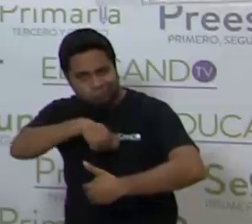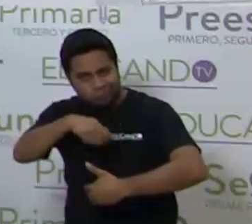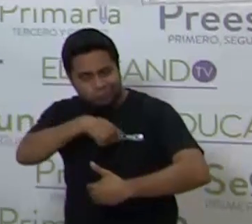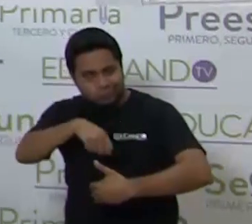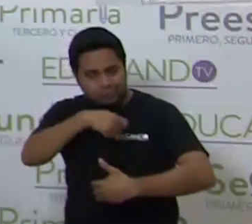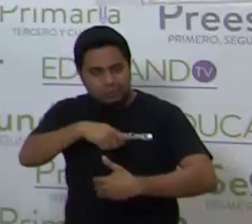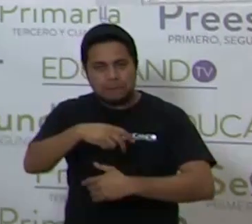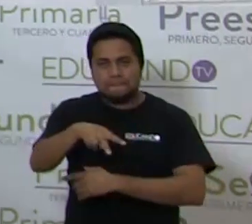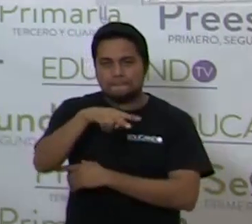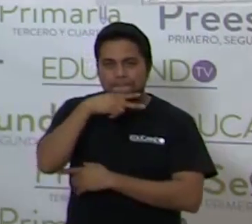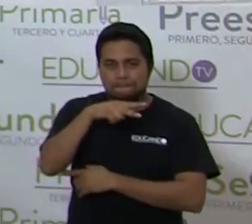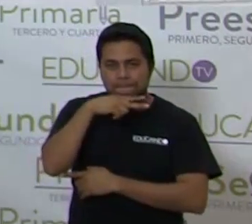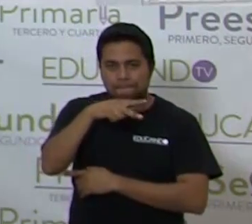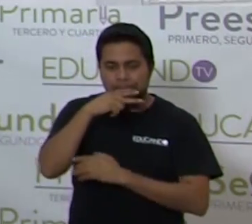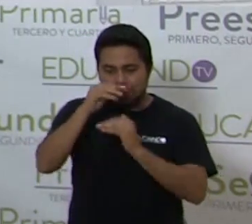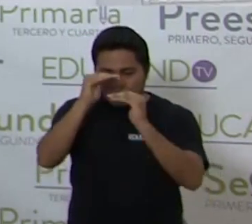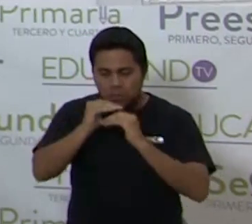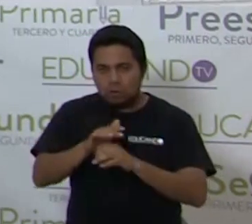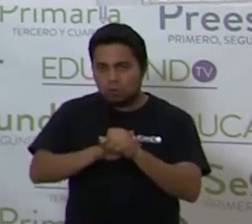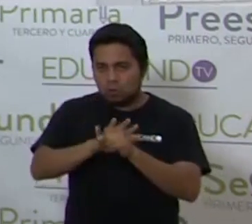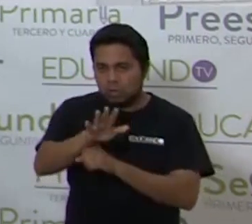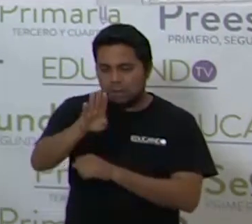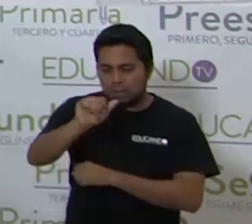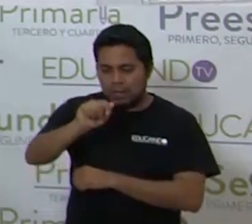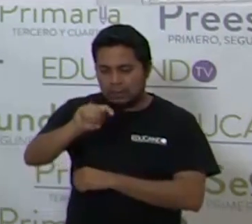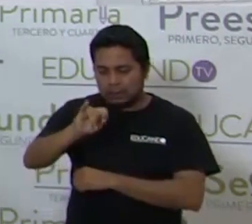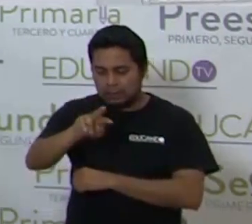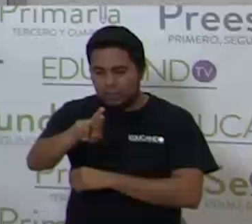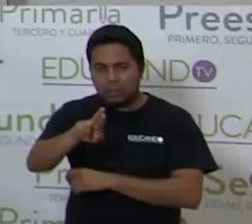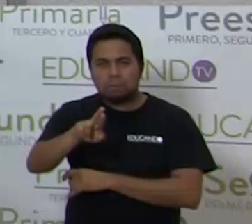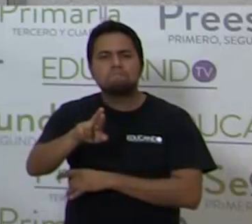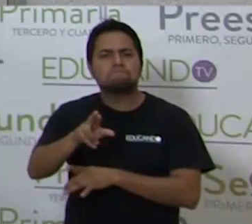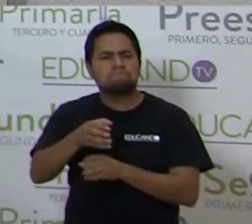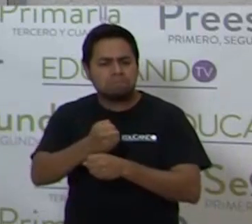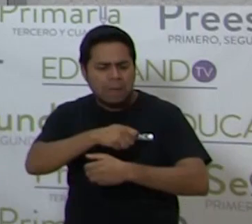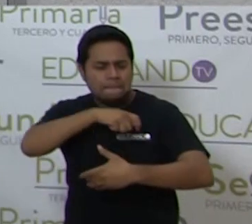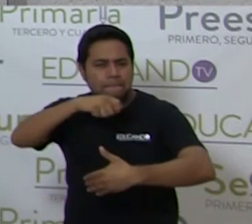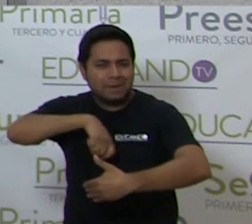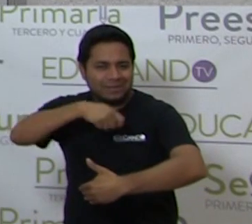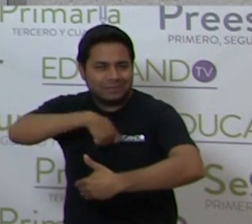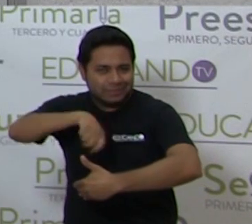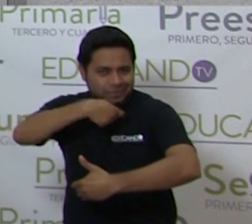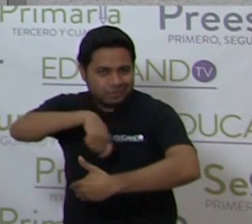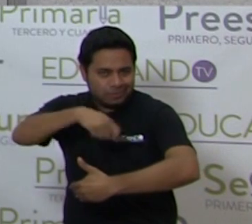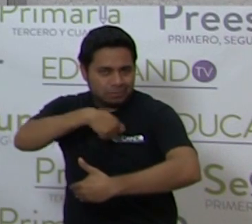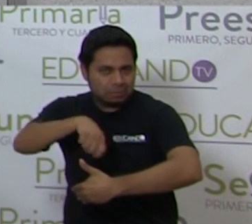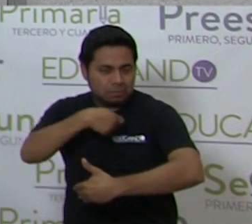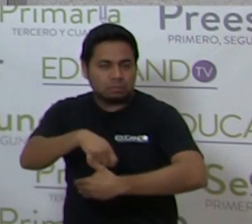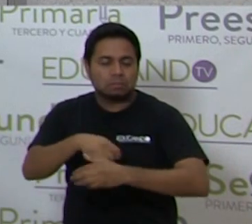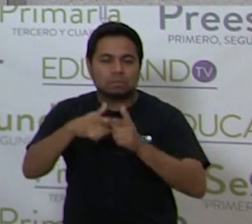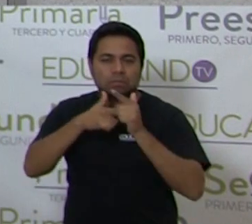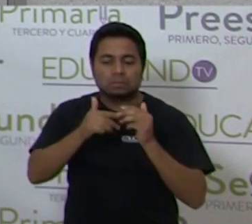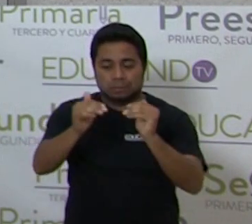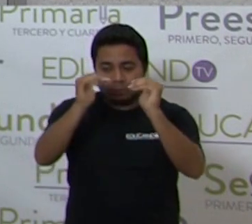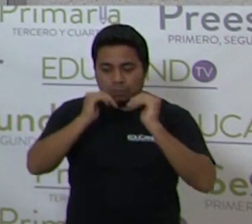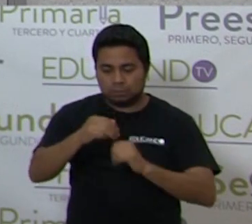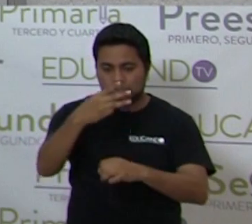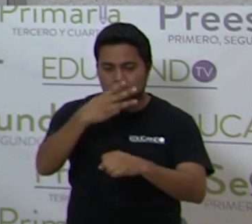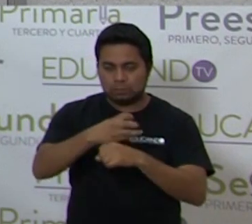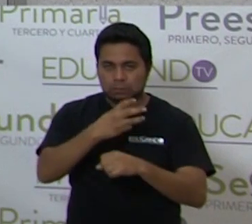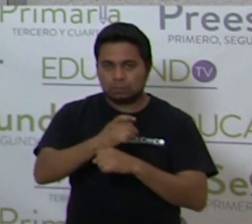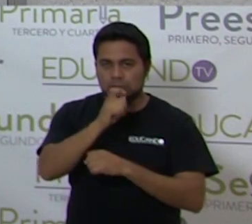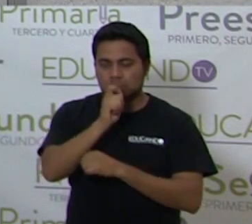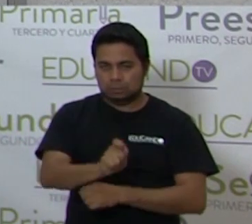en la segunda instrucción. Batir. ¿Bien? Vamos a seguir con la tercera que